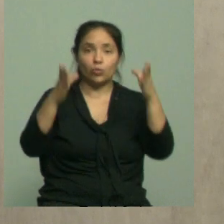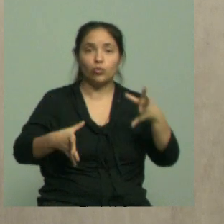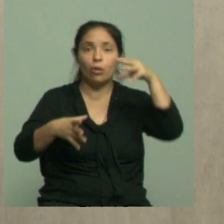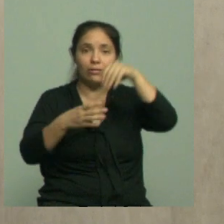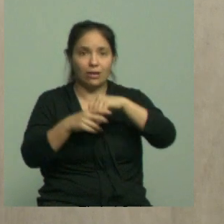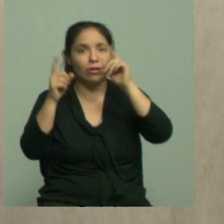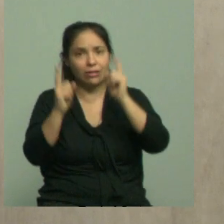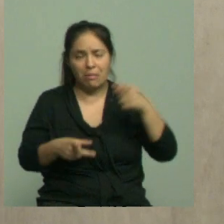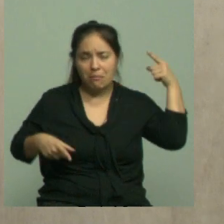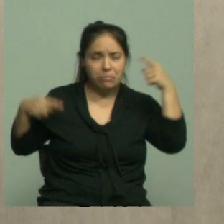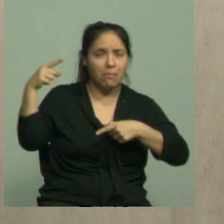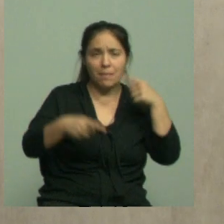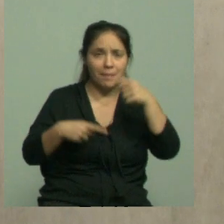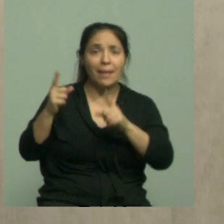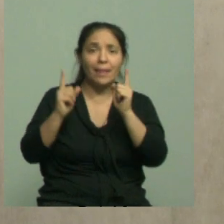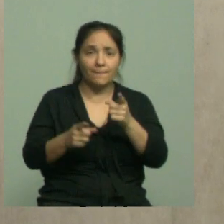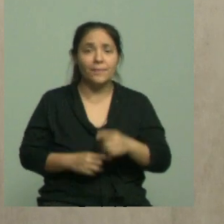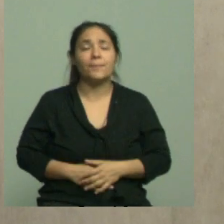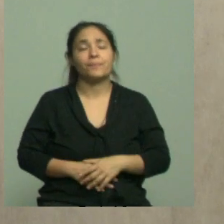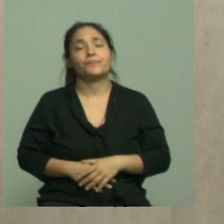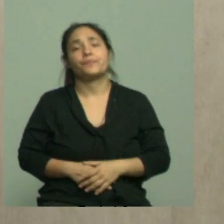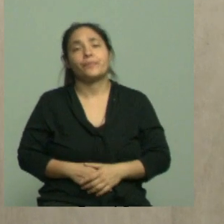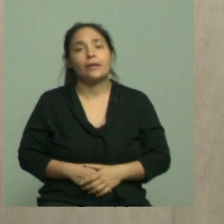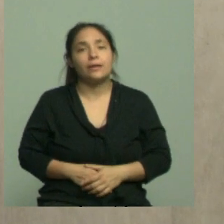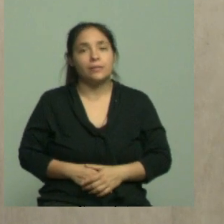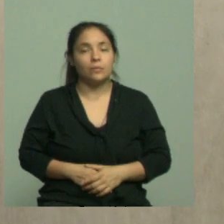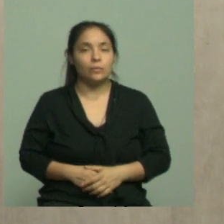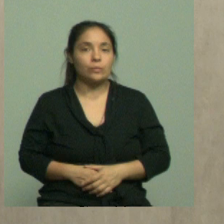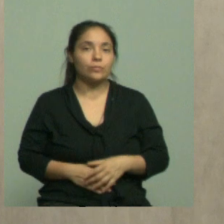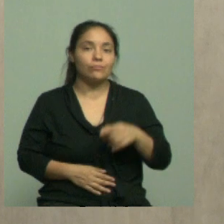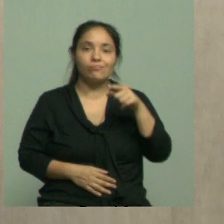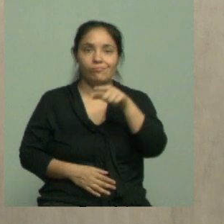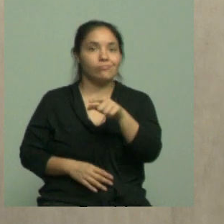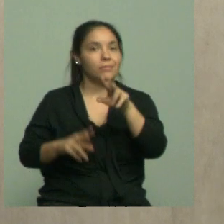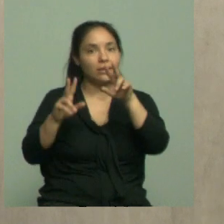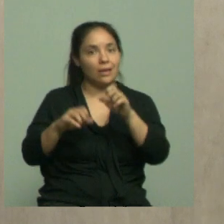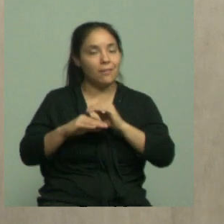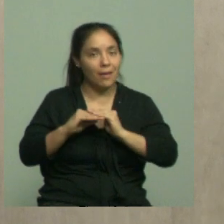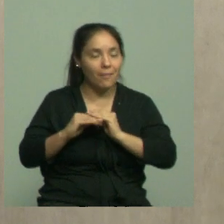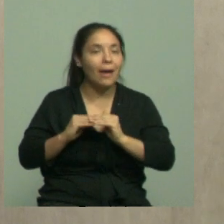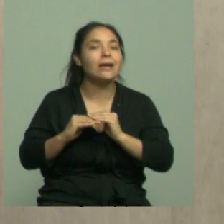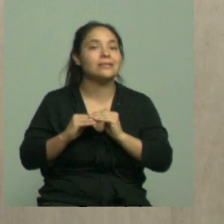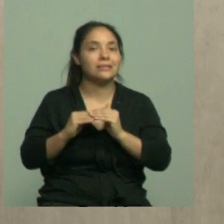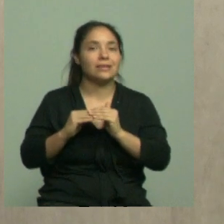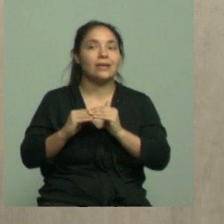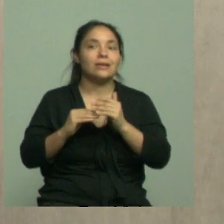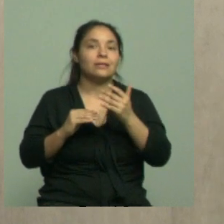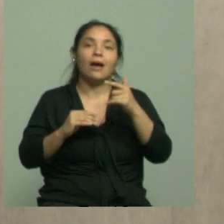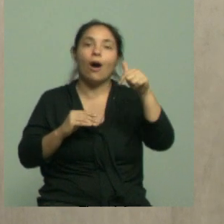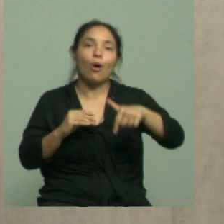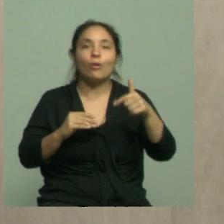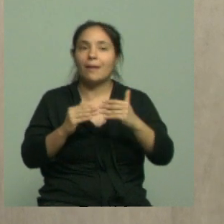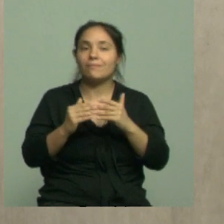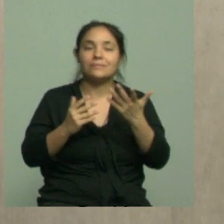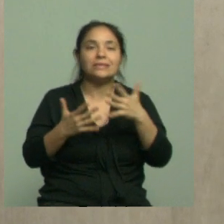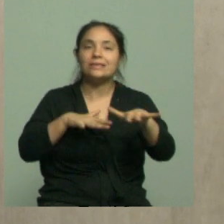la propia ONU. Y es ahí donde yo vuelvo al eje de agarrar y plantear una instancia superadora en la cual yo creo que